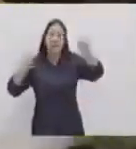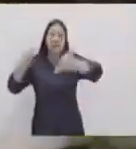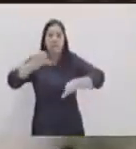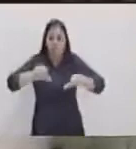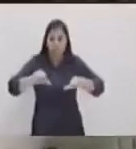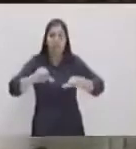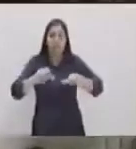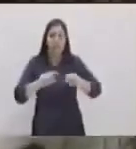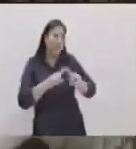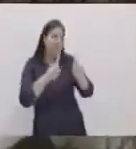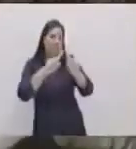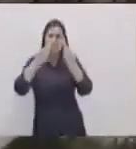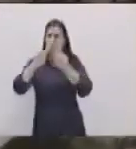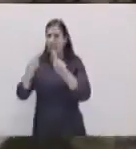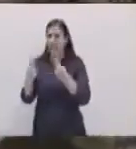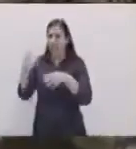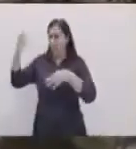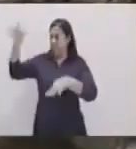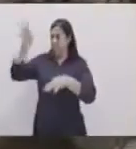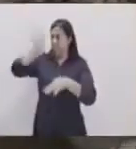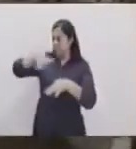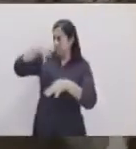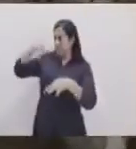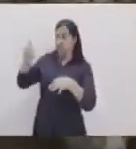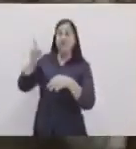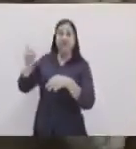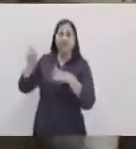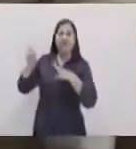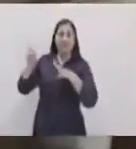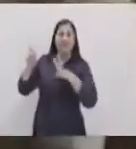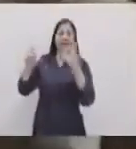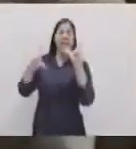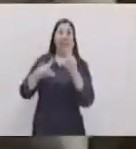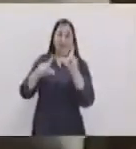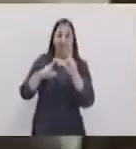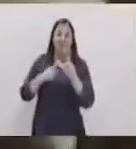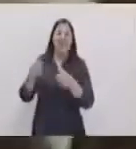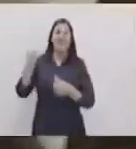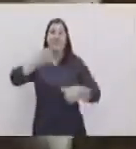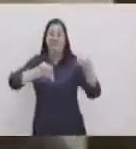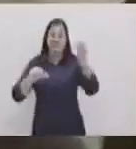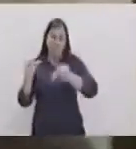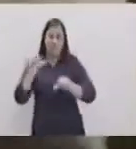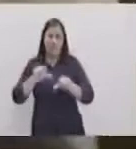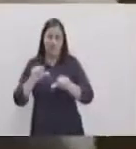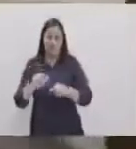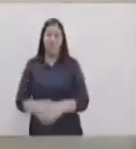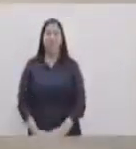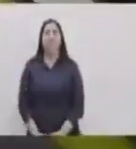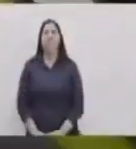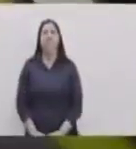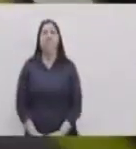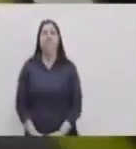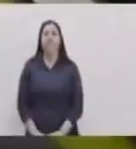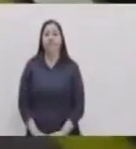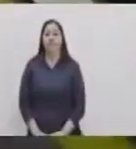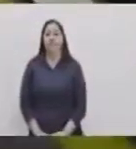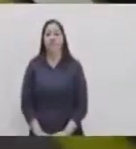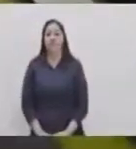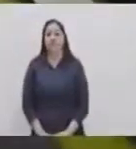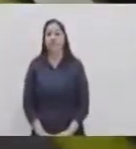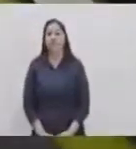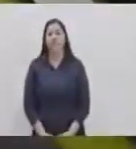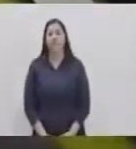sodio, que es NaS, H, que es hidrógeno, C, que es carbono y O, que es oxígeno. Ok,